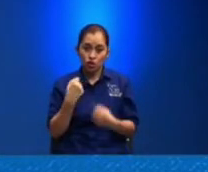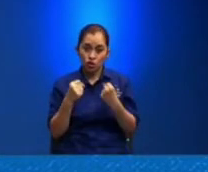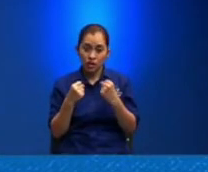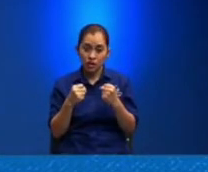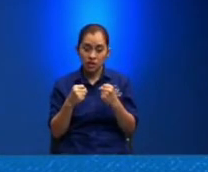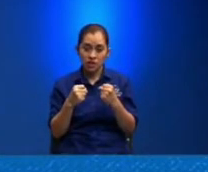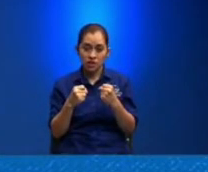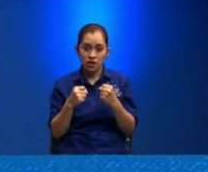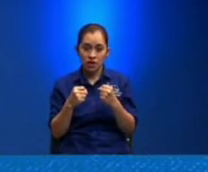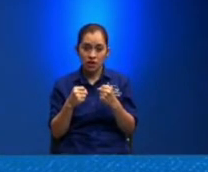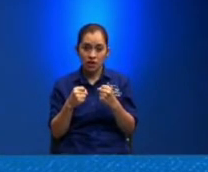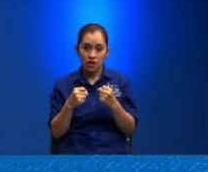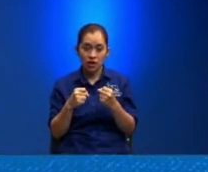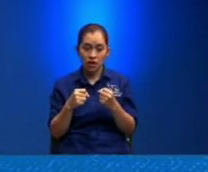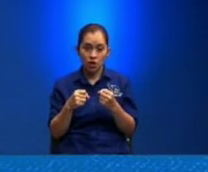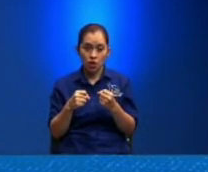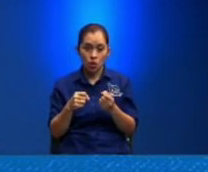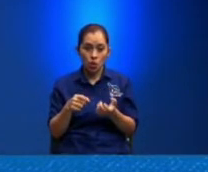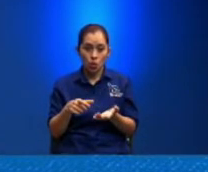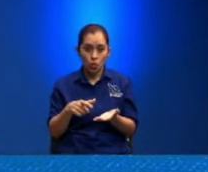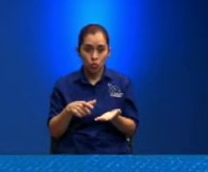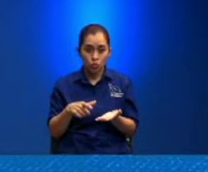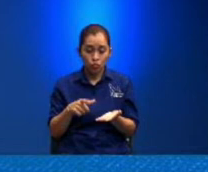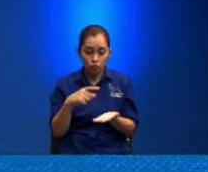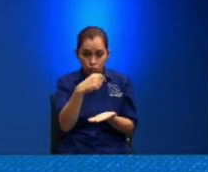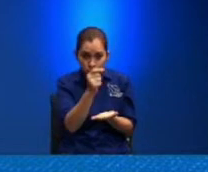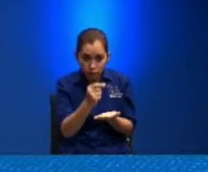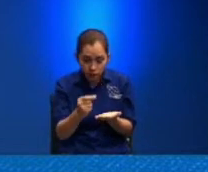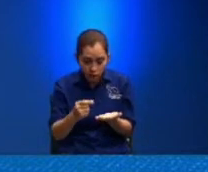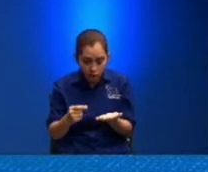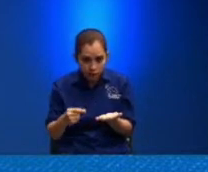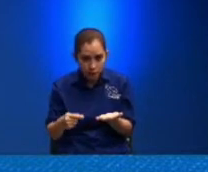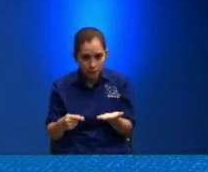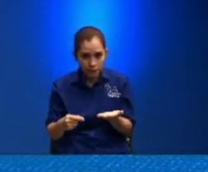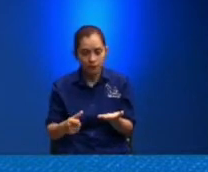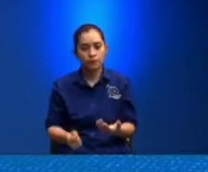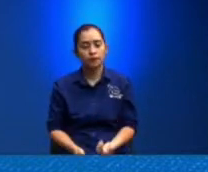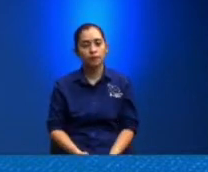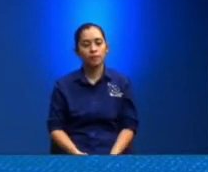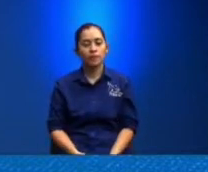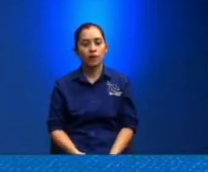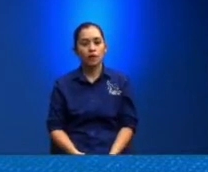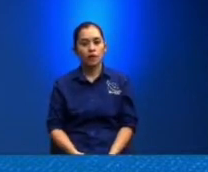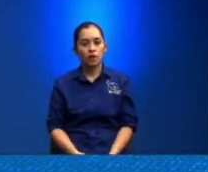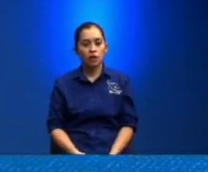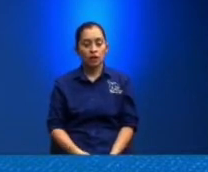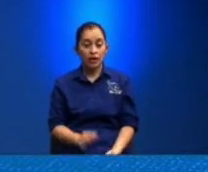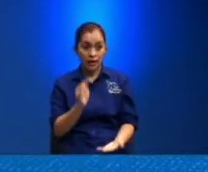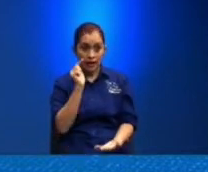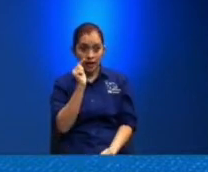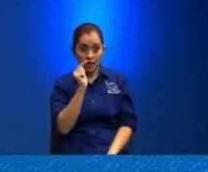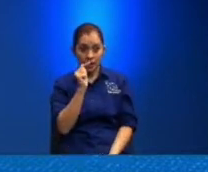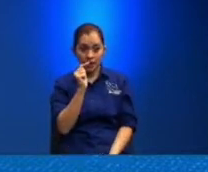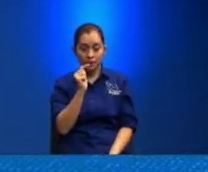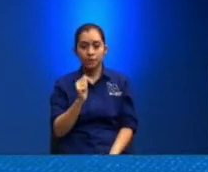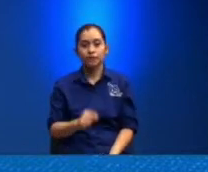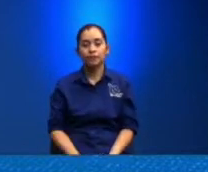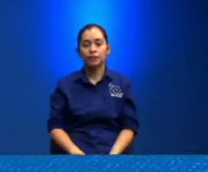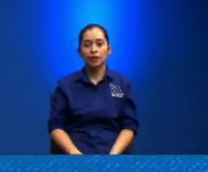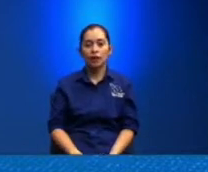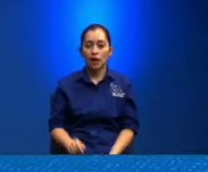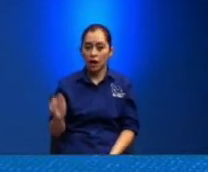está qué son los lugares de donde dios saco a grupos